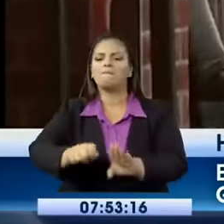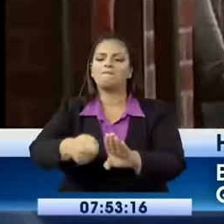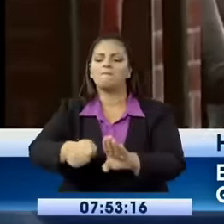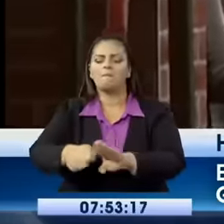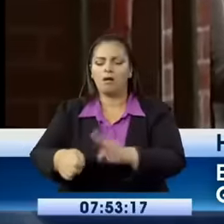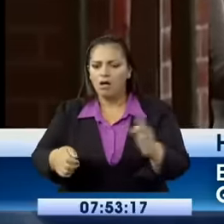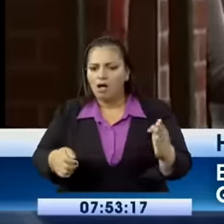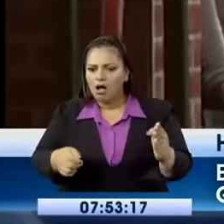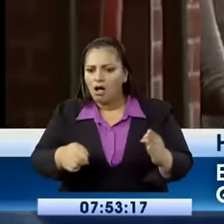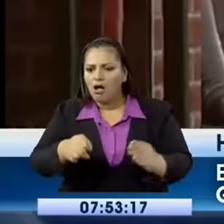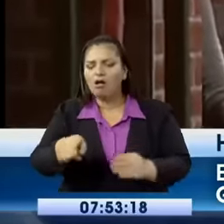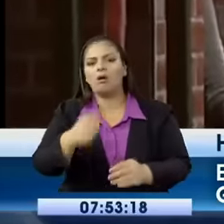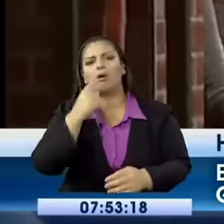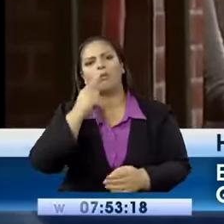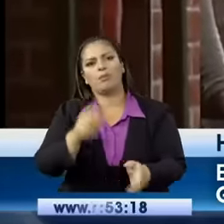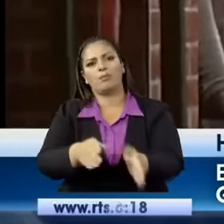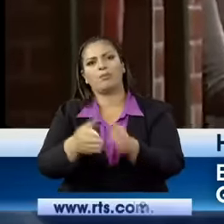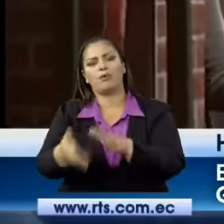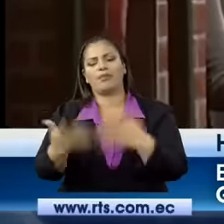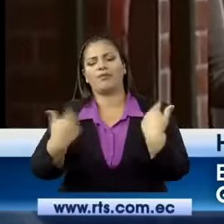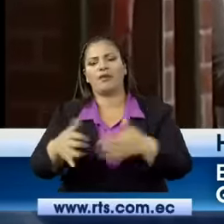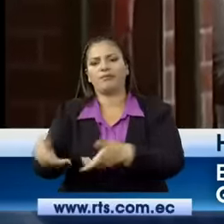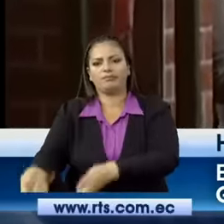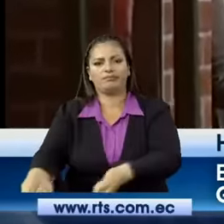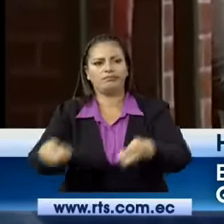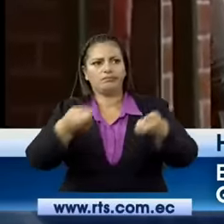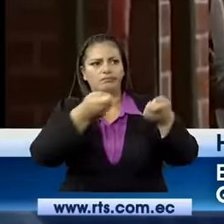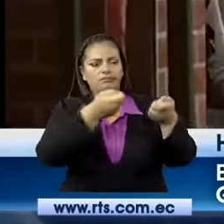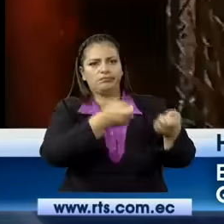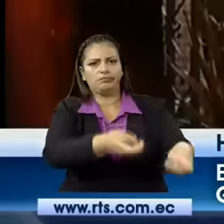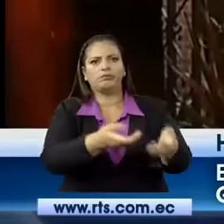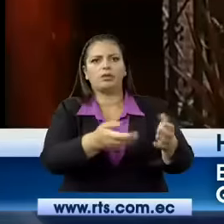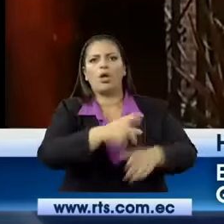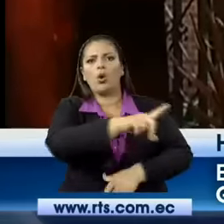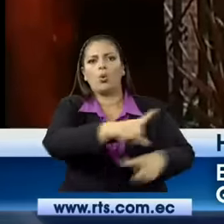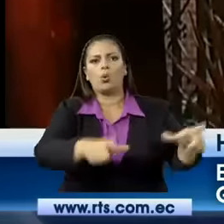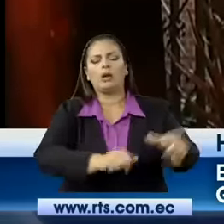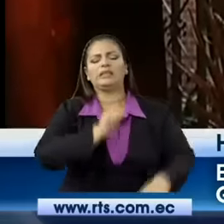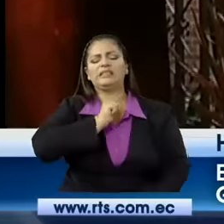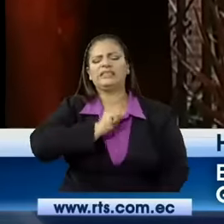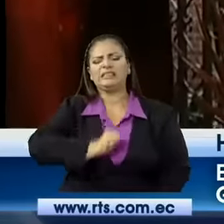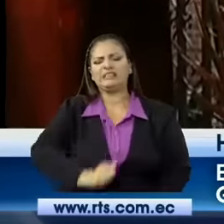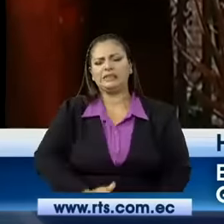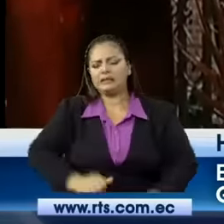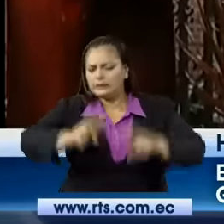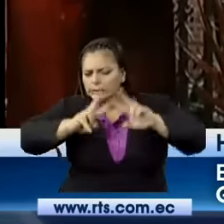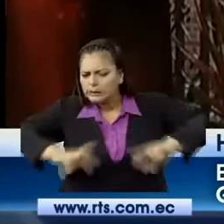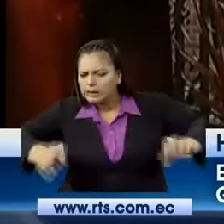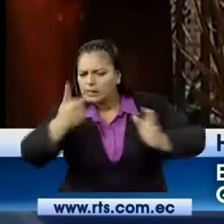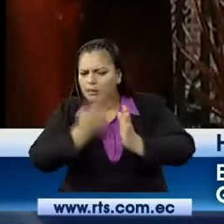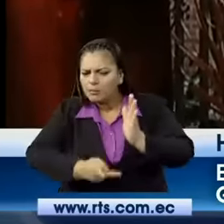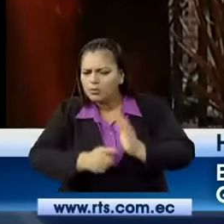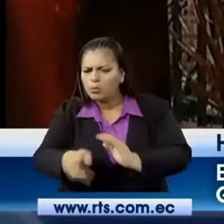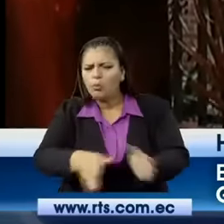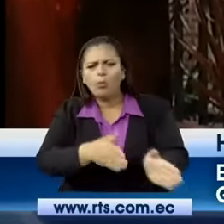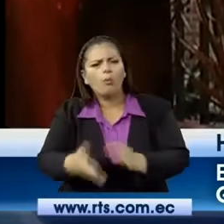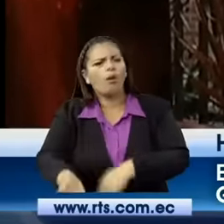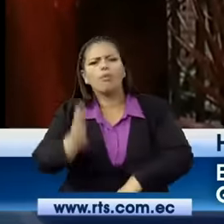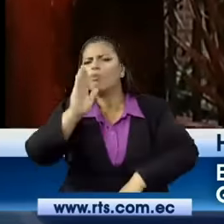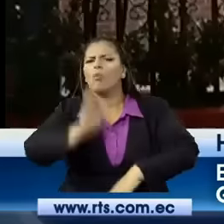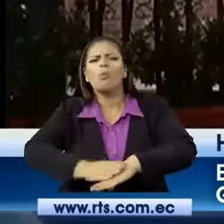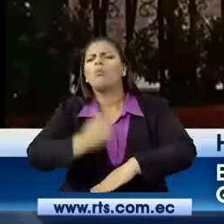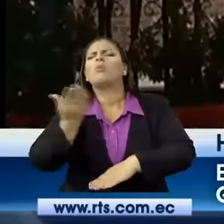forenses para la autopsia respectiva y poder de de esta forma determinar las causas que habrían provocado